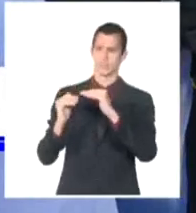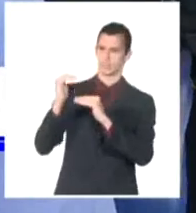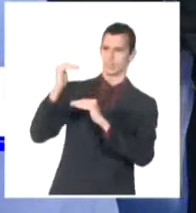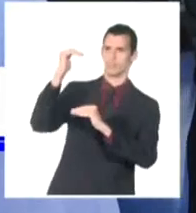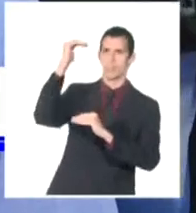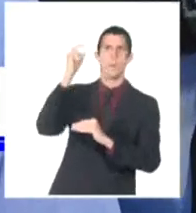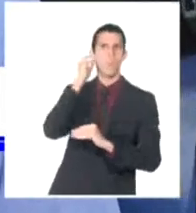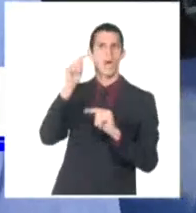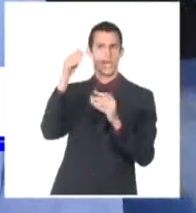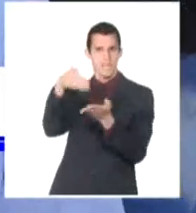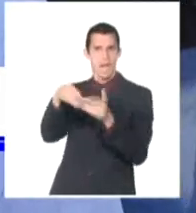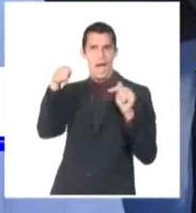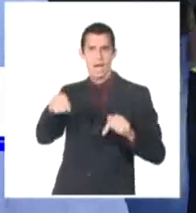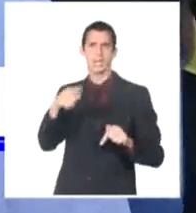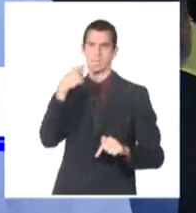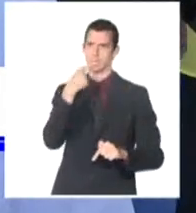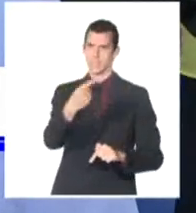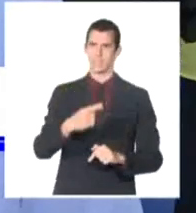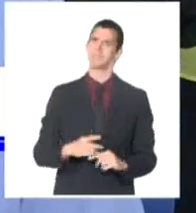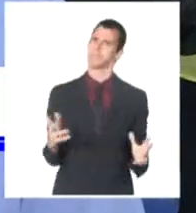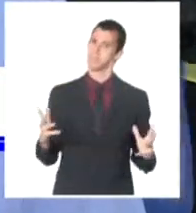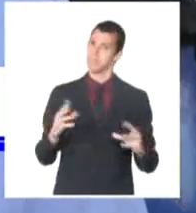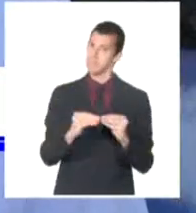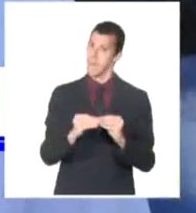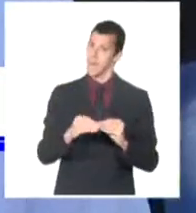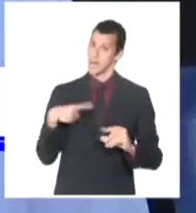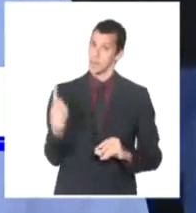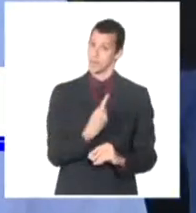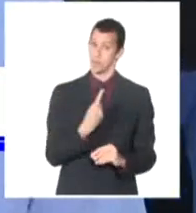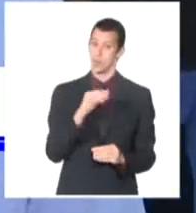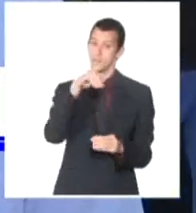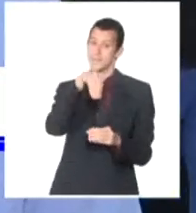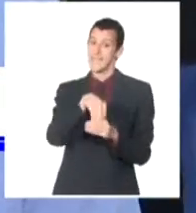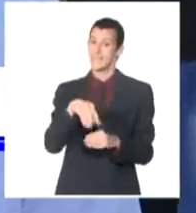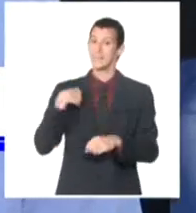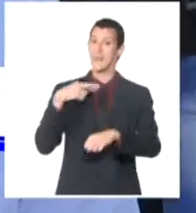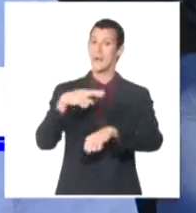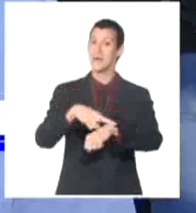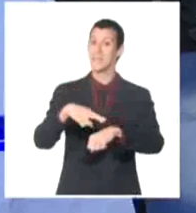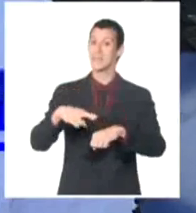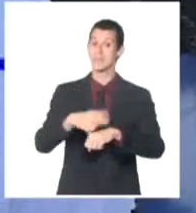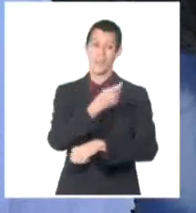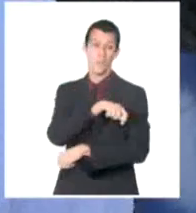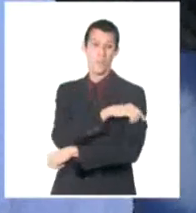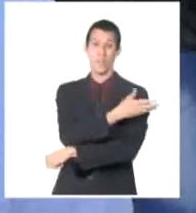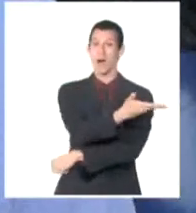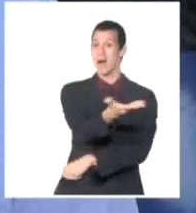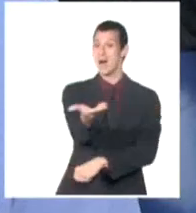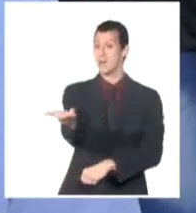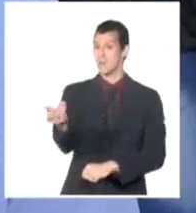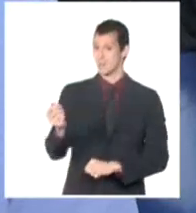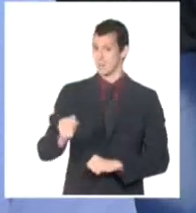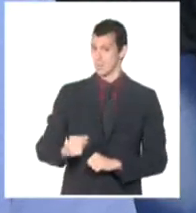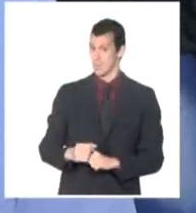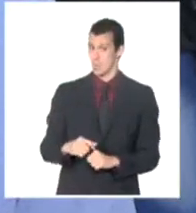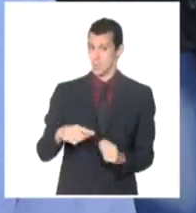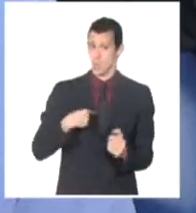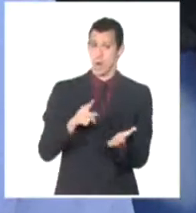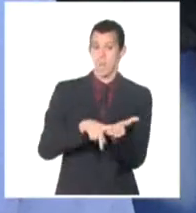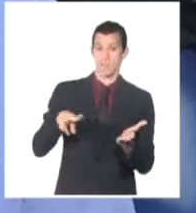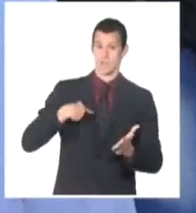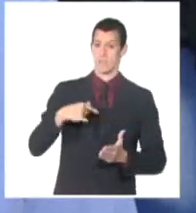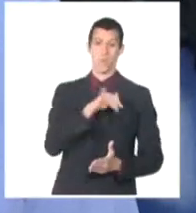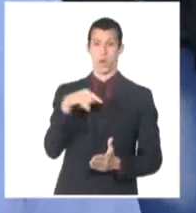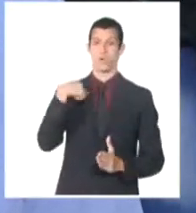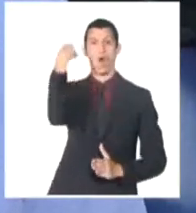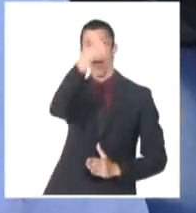de más comprometimiento de la familia, de mi parte, porque voy a representar un pueblo, una provincia, un país, y no podemos decir que no, hay